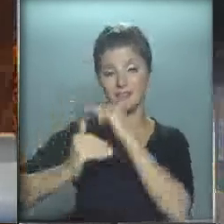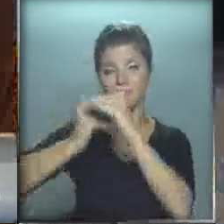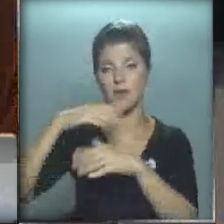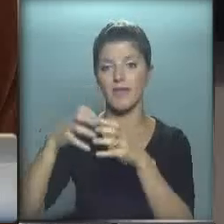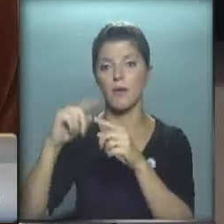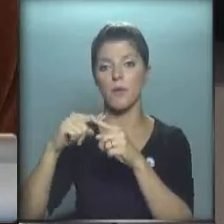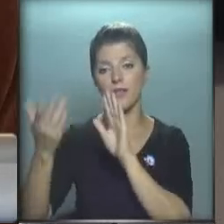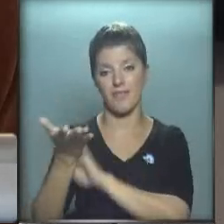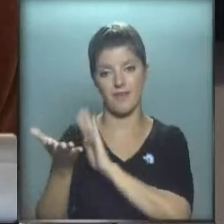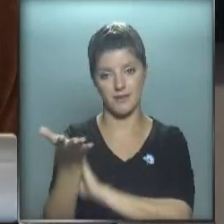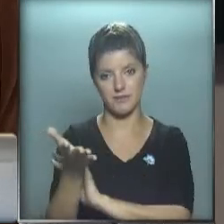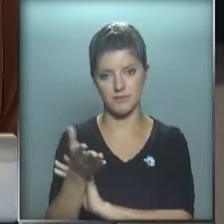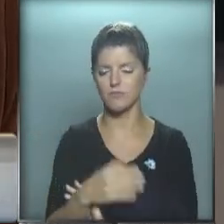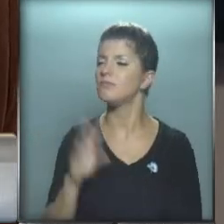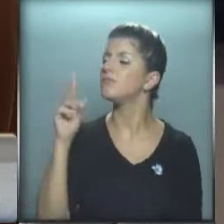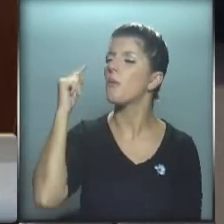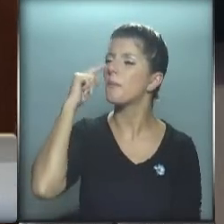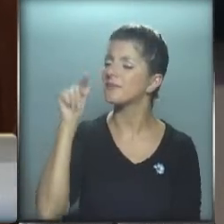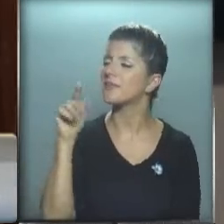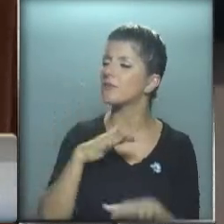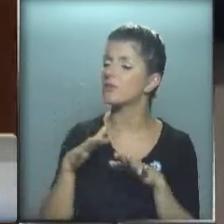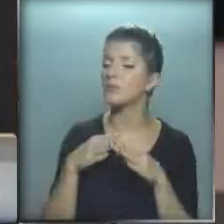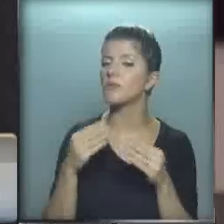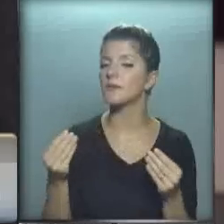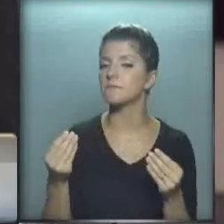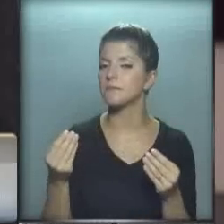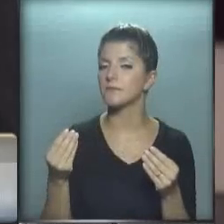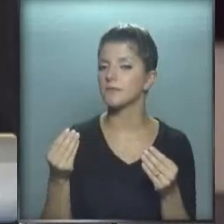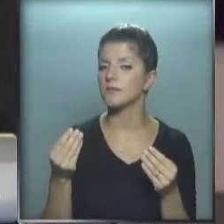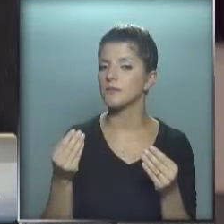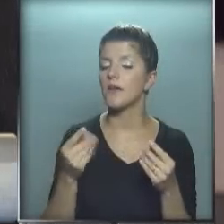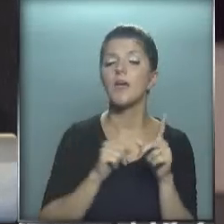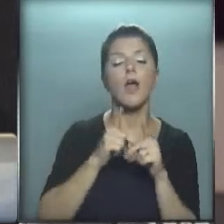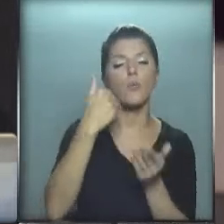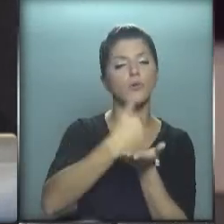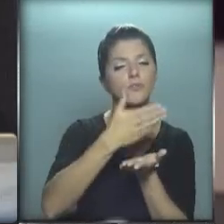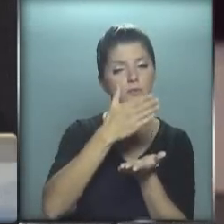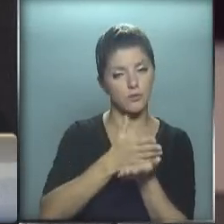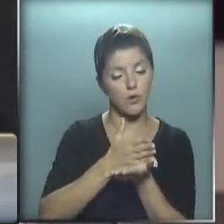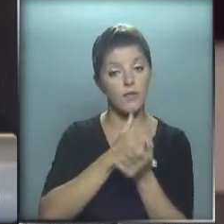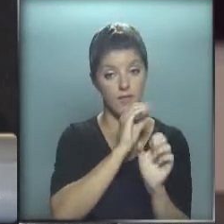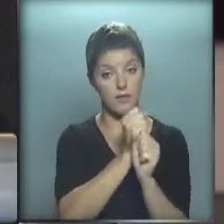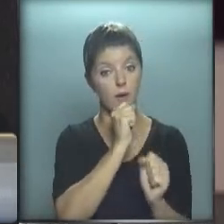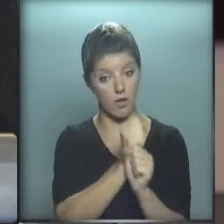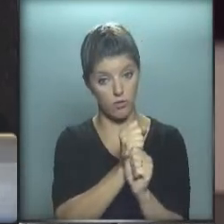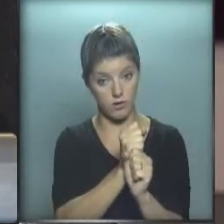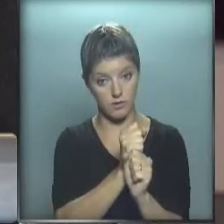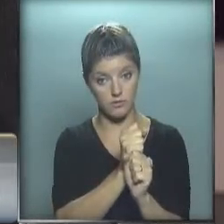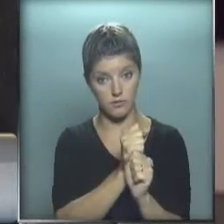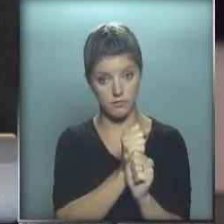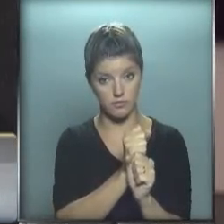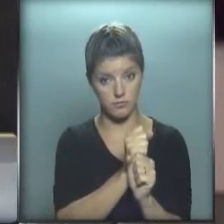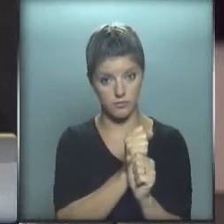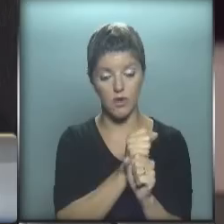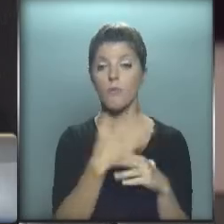derecha en Europa y cómo analizas el fenómeno de que inclusive eh sectores obreros trabajadores hagan